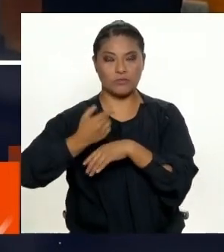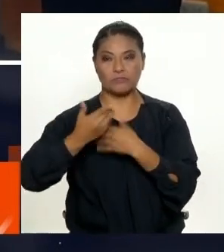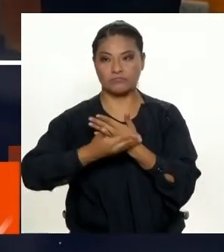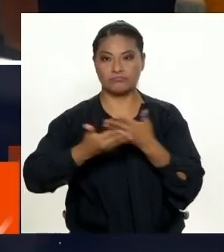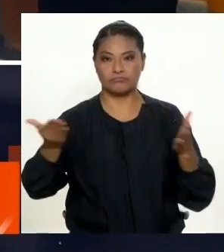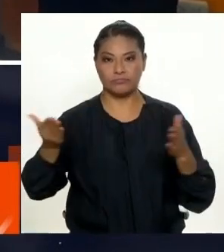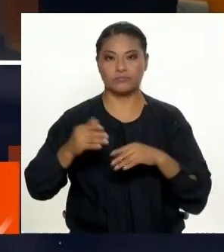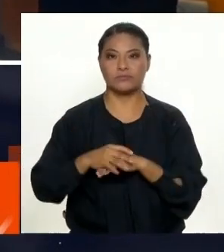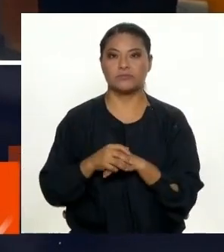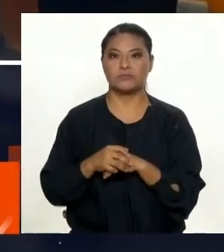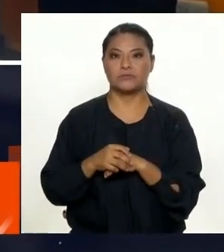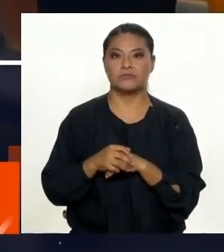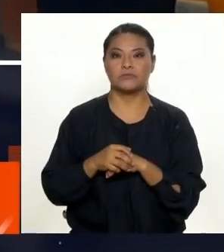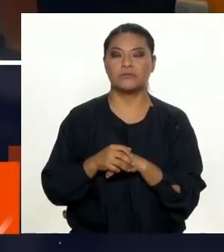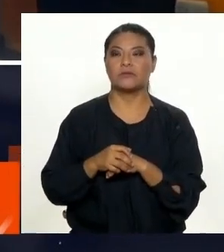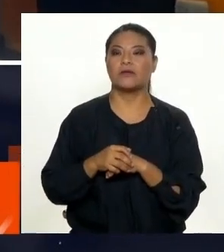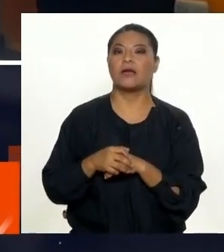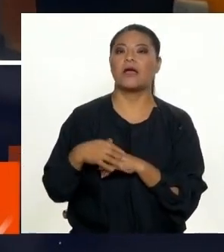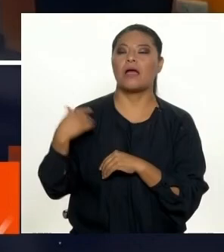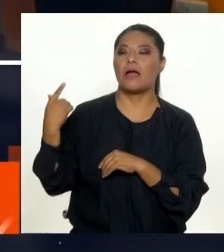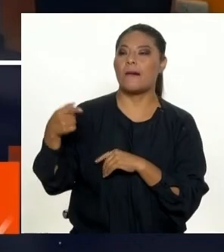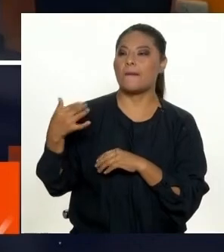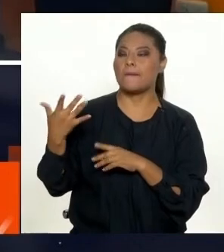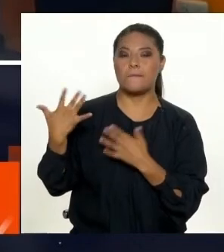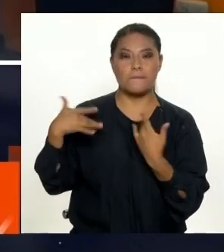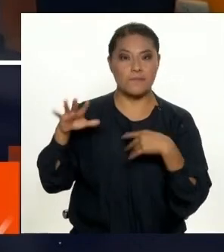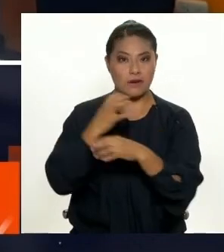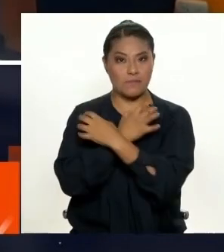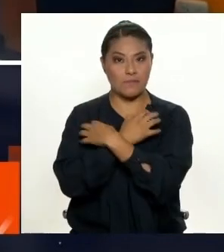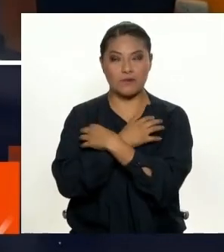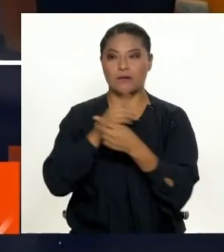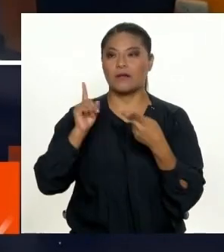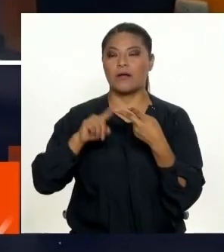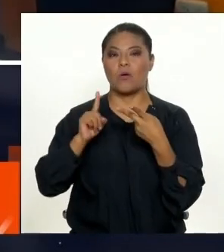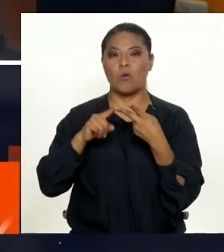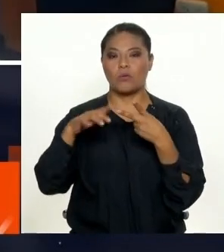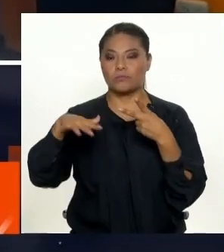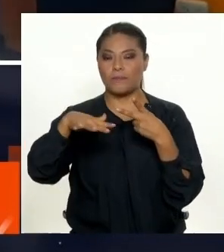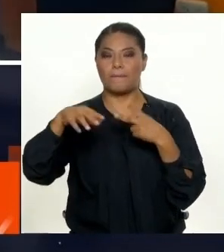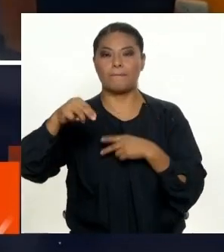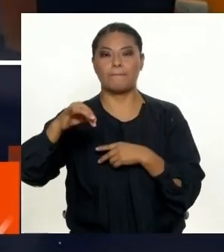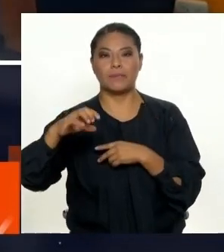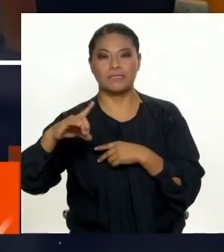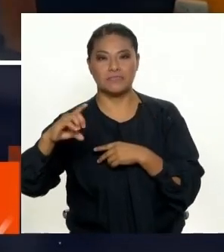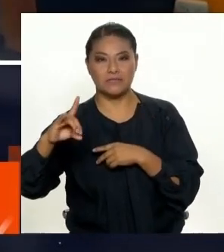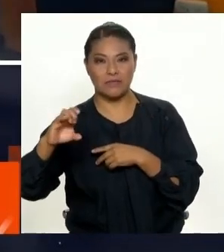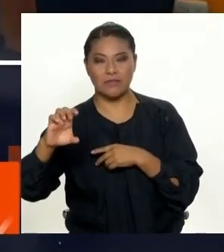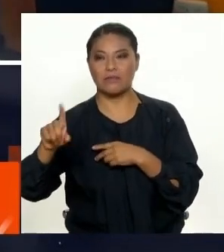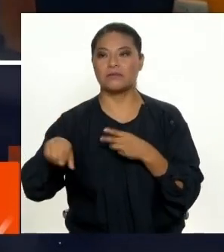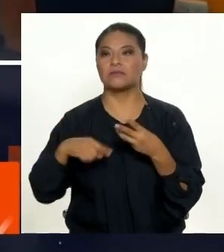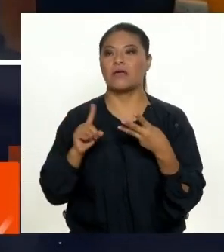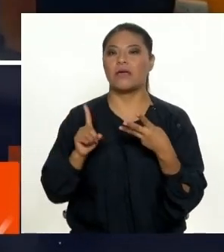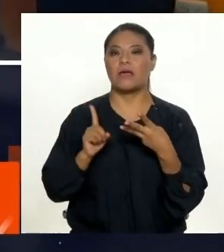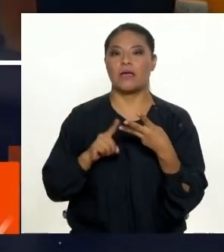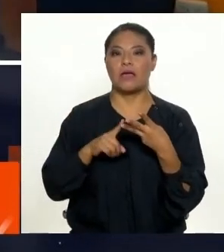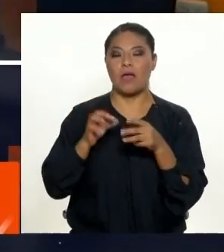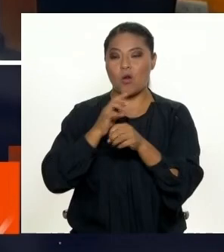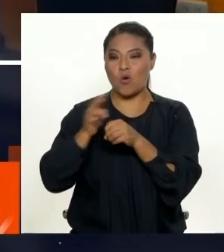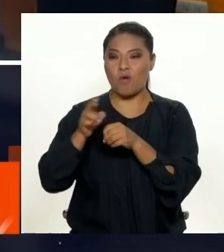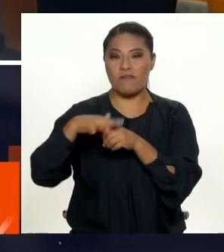el Hospital Regional de Lambayeque, por ejemplo, el Hospital Las Mercedes, que son hospitales del gobierno regional,